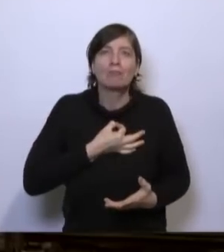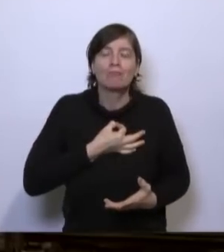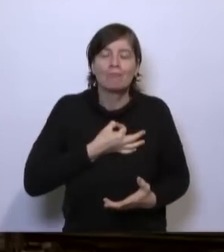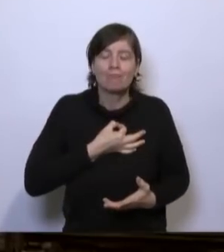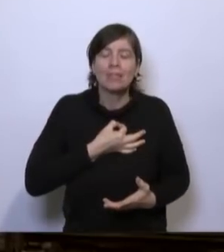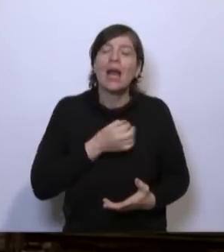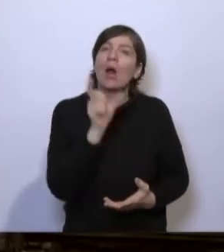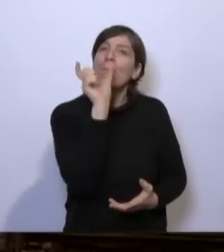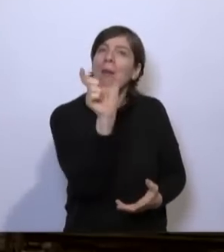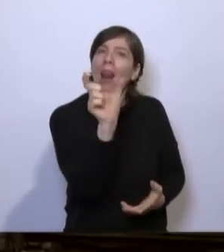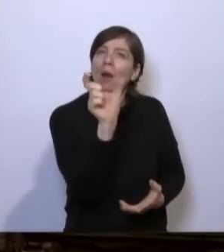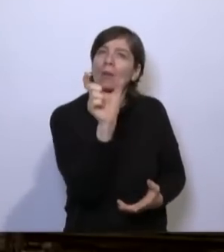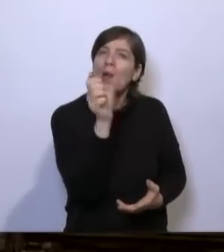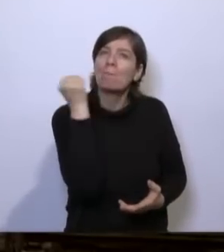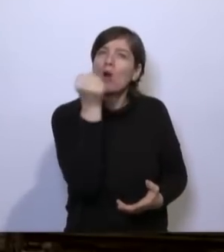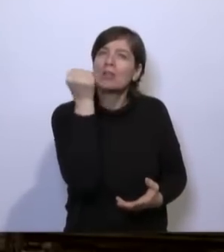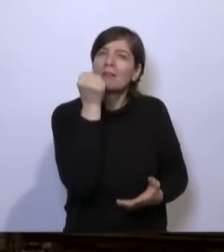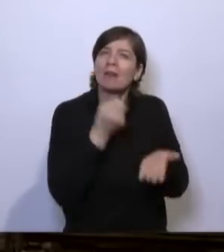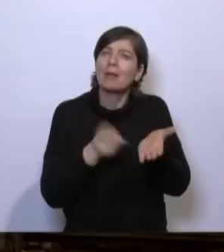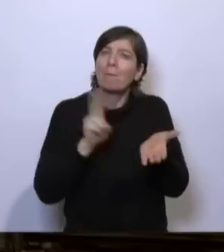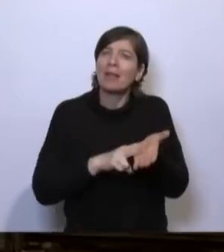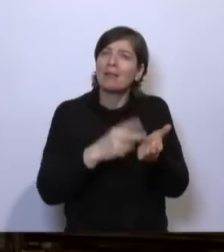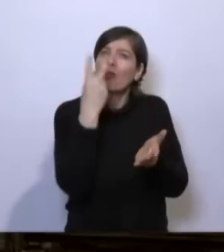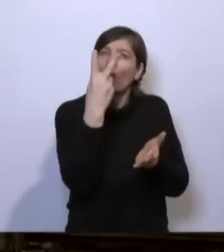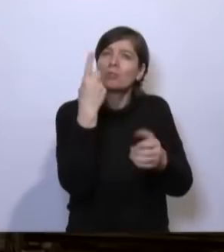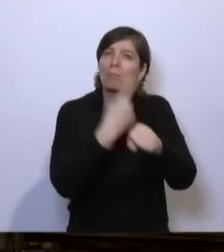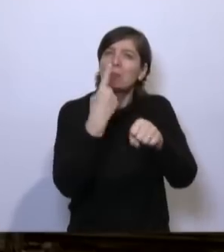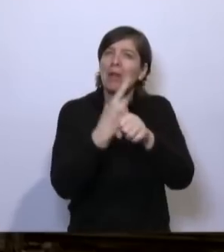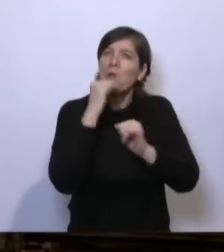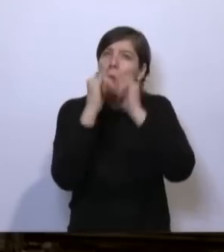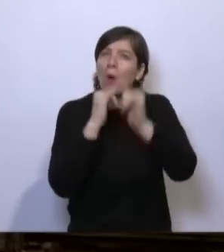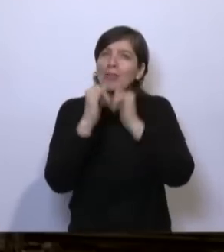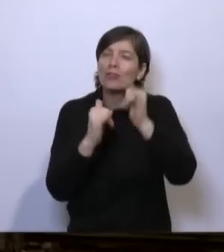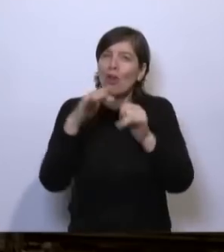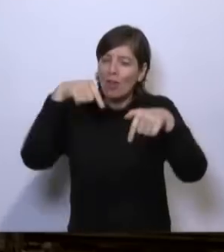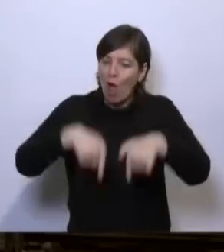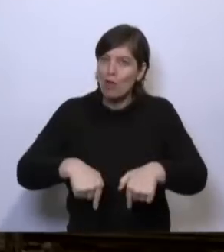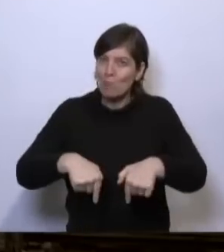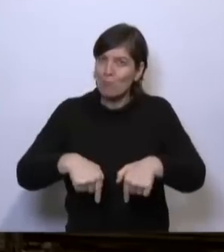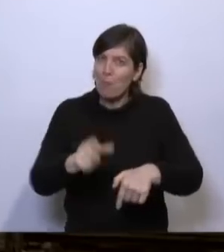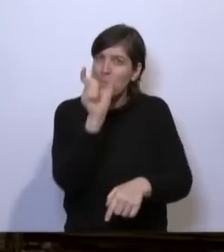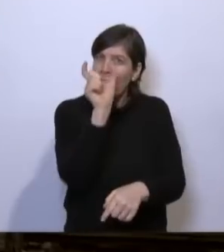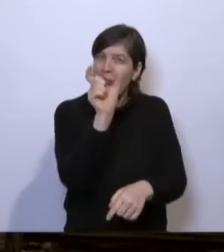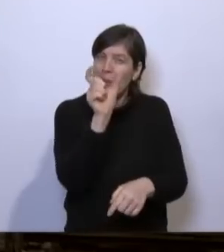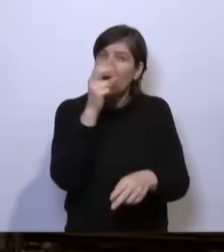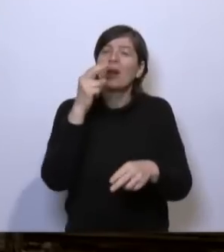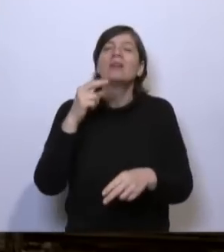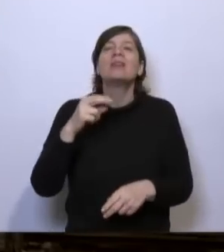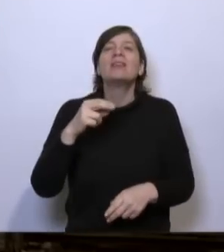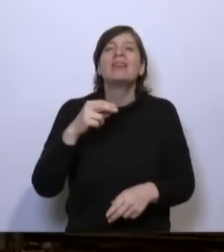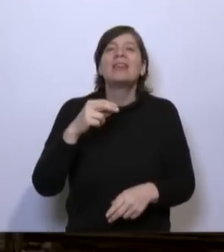Hay un verbo que se repite en estas dos primeras parábolas del Evangelio de hoy, el